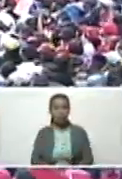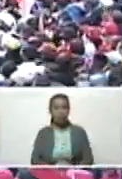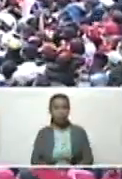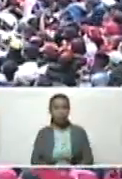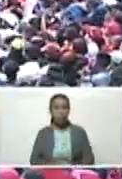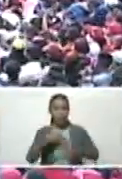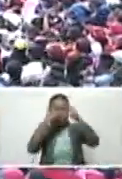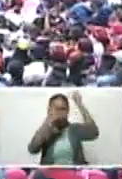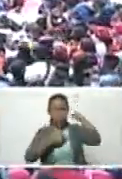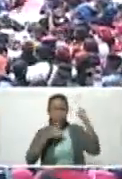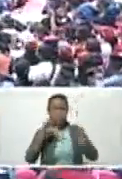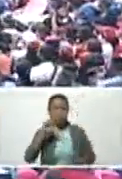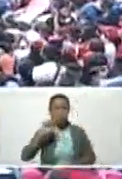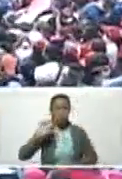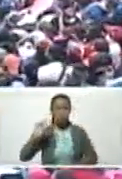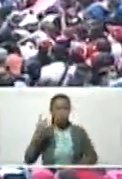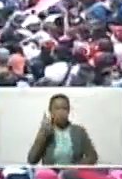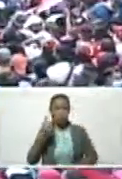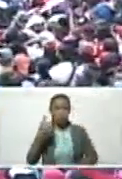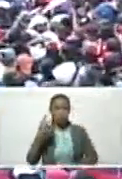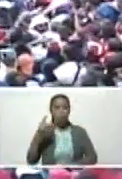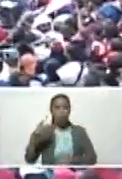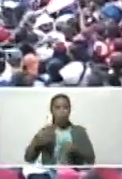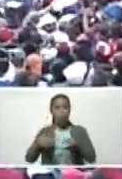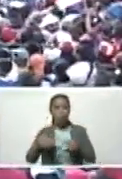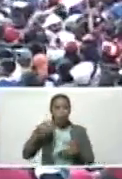Medalla de plata. Segundo lugar, Carabobo.